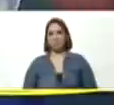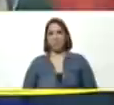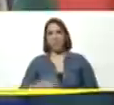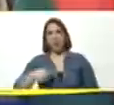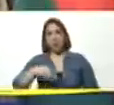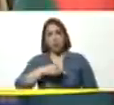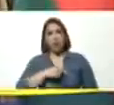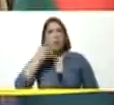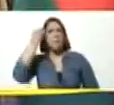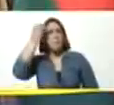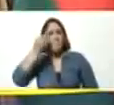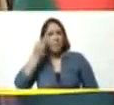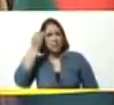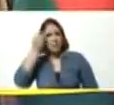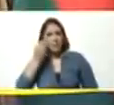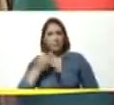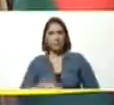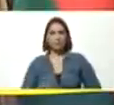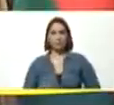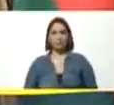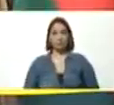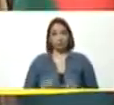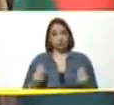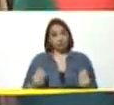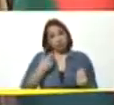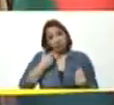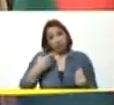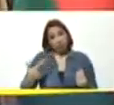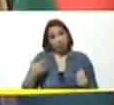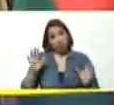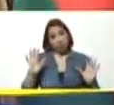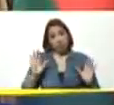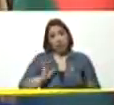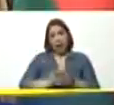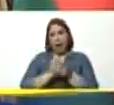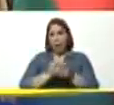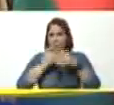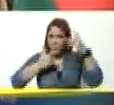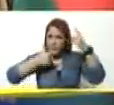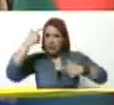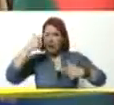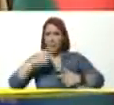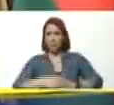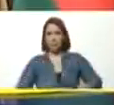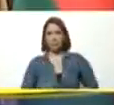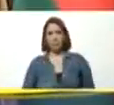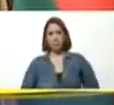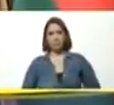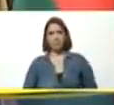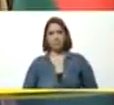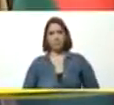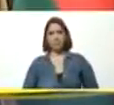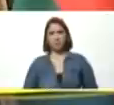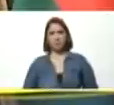Nosotros creemos, como bien lo dijera nuestro amado comandante Hugo Chávez,